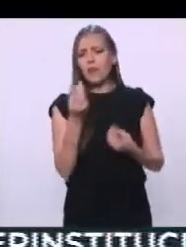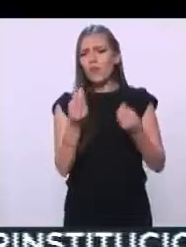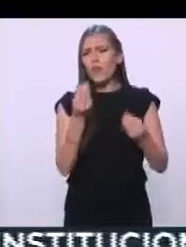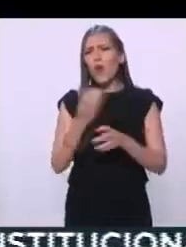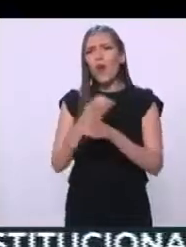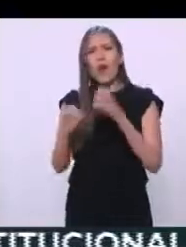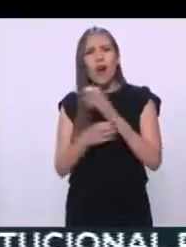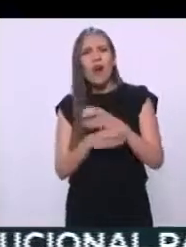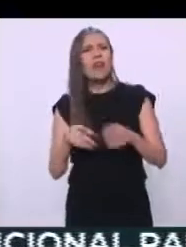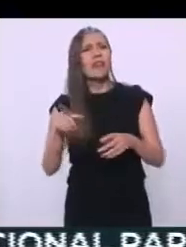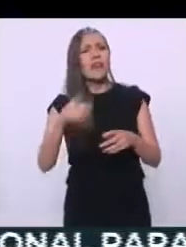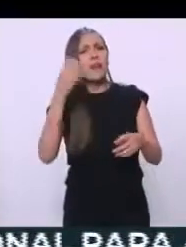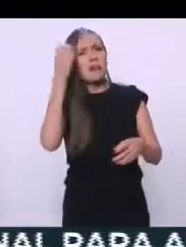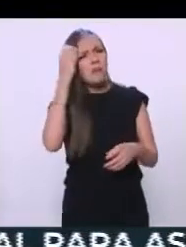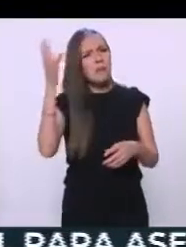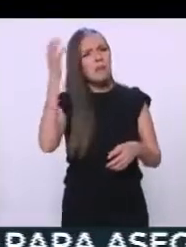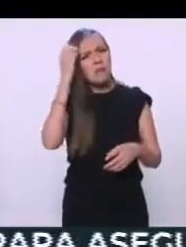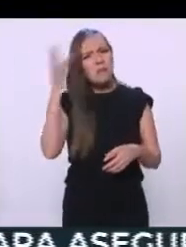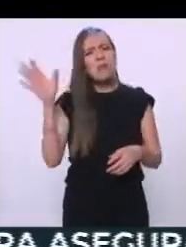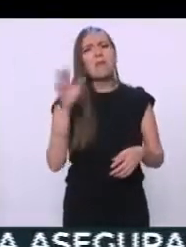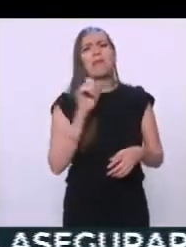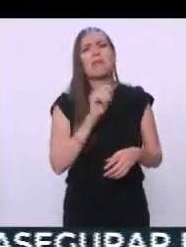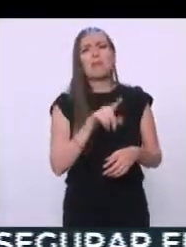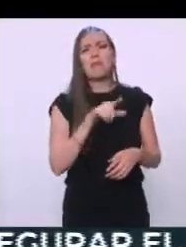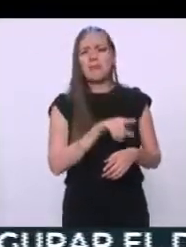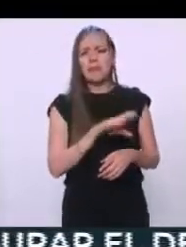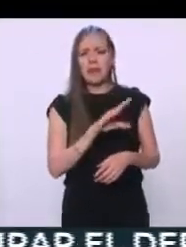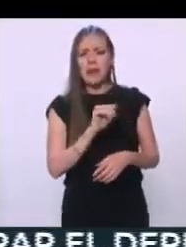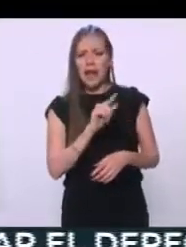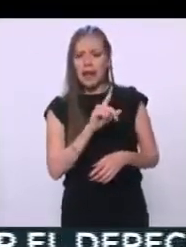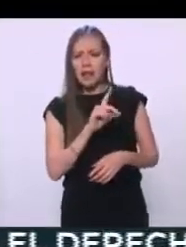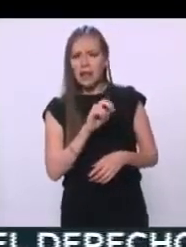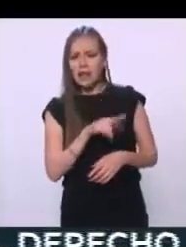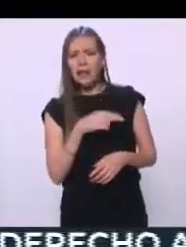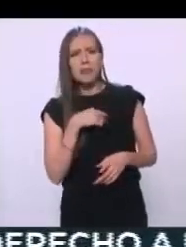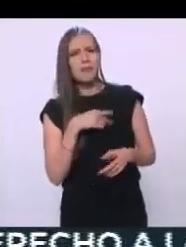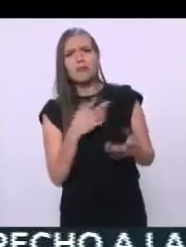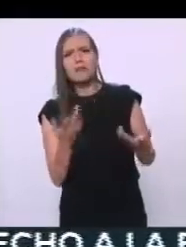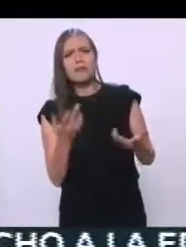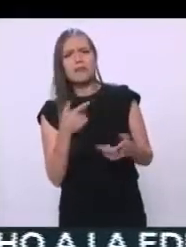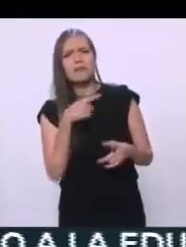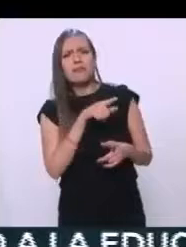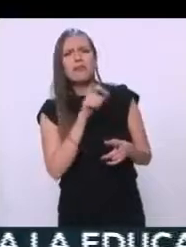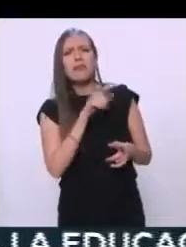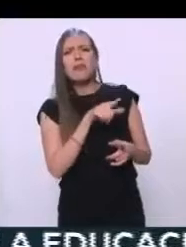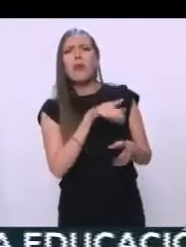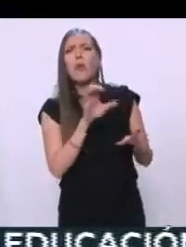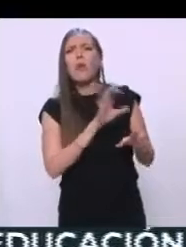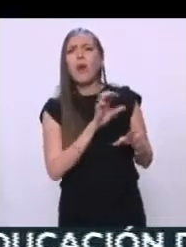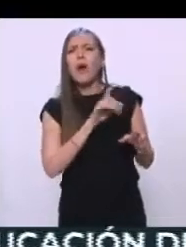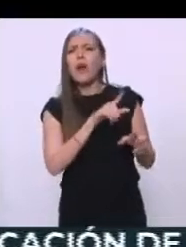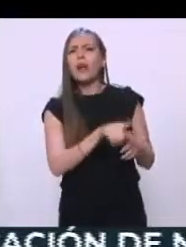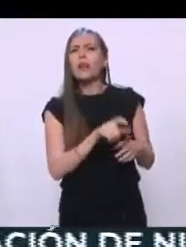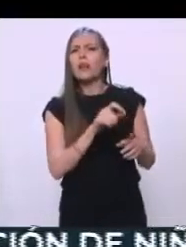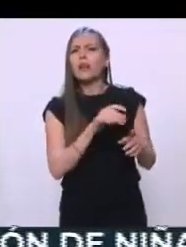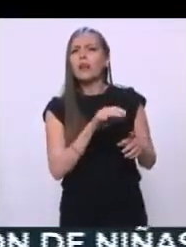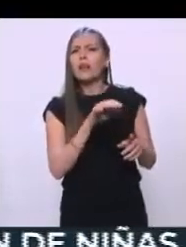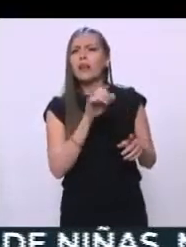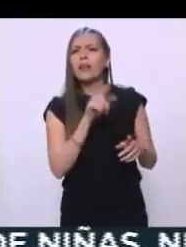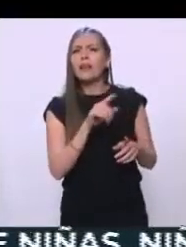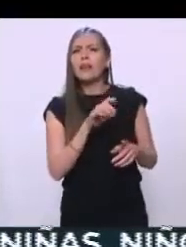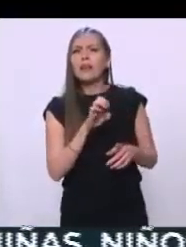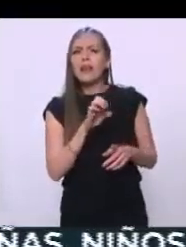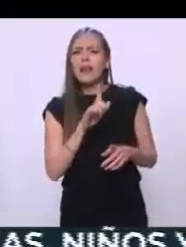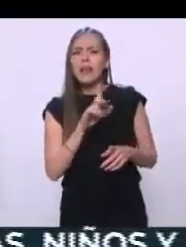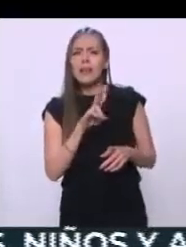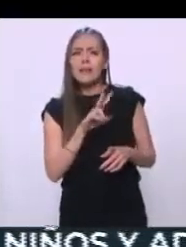un poco. Entre los simpatizantes de Felipe Calderón yo no veo que se le recuerde, por ejemplo, la manera en que entregó a Elba Ester Gordillo